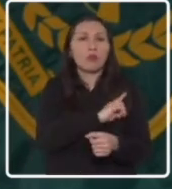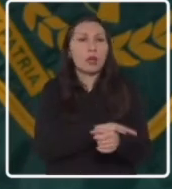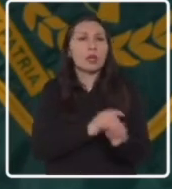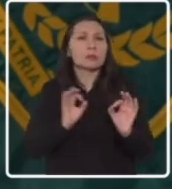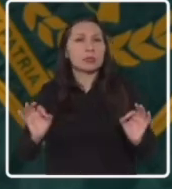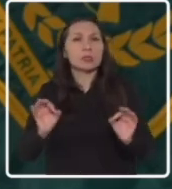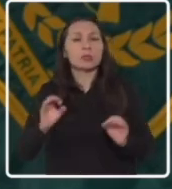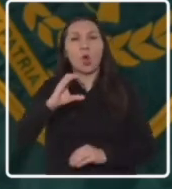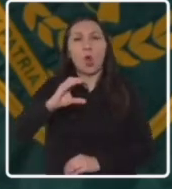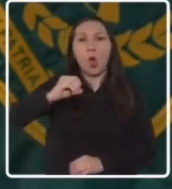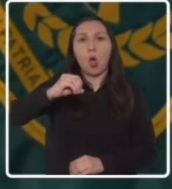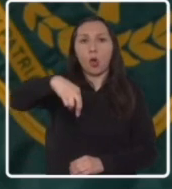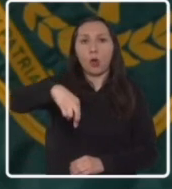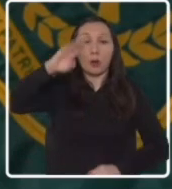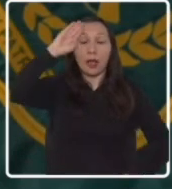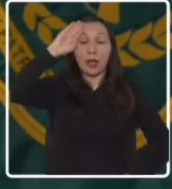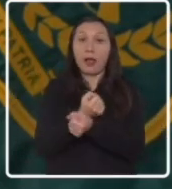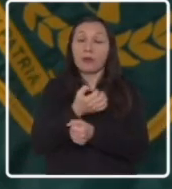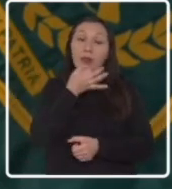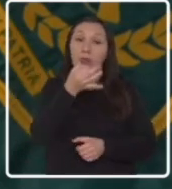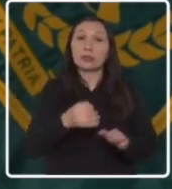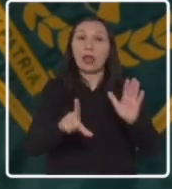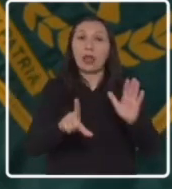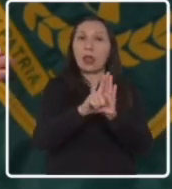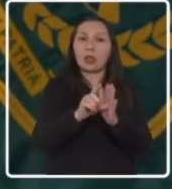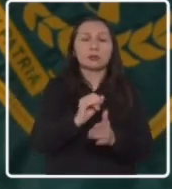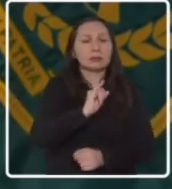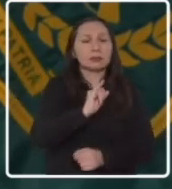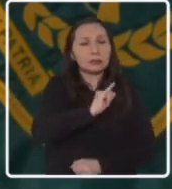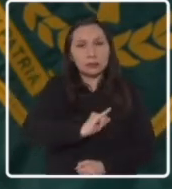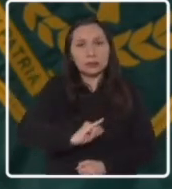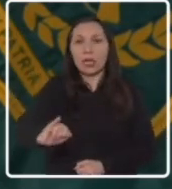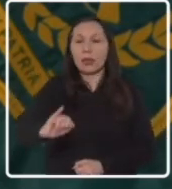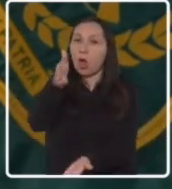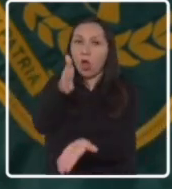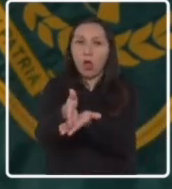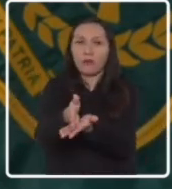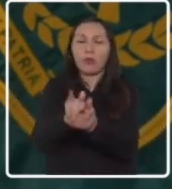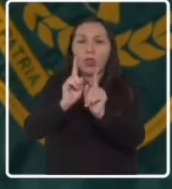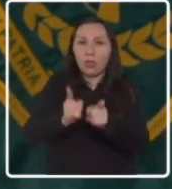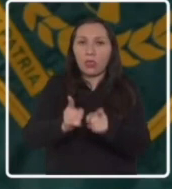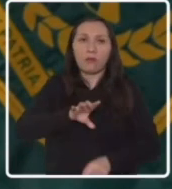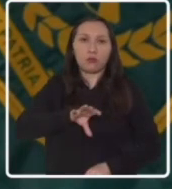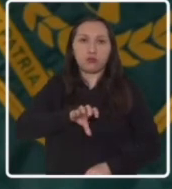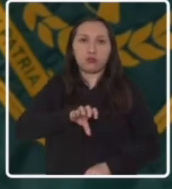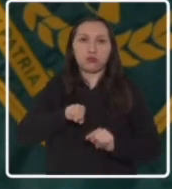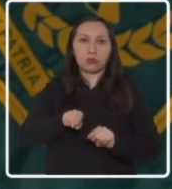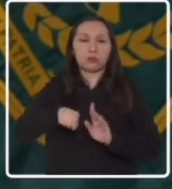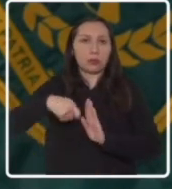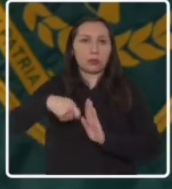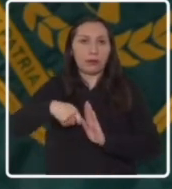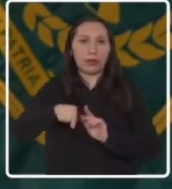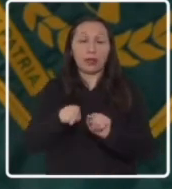las fuerzas COP de carabineros, que según la ley van a estar en todo momento obligadas al uso de este tipo de instrumentos.